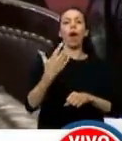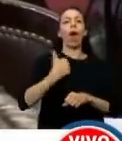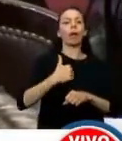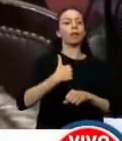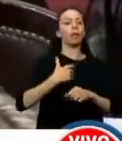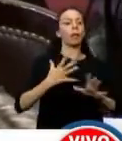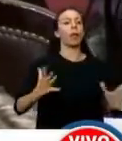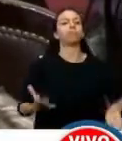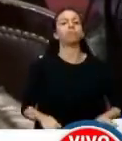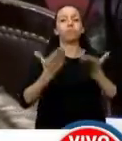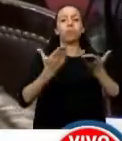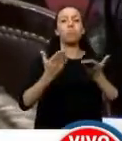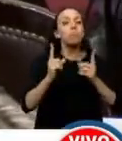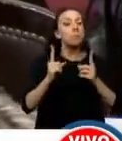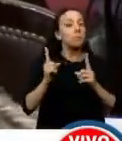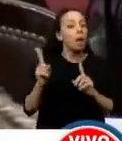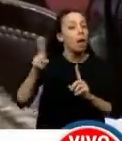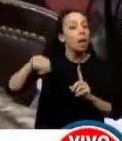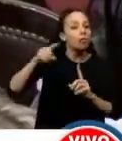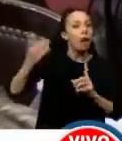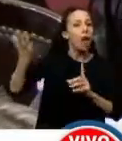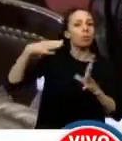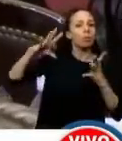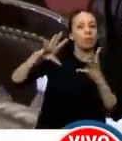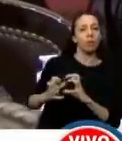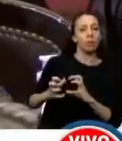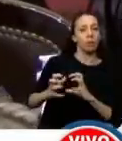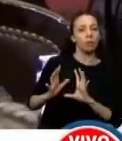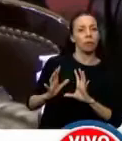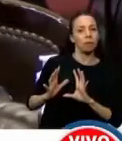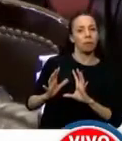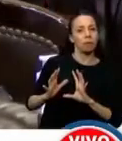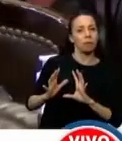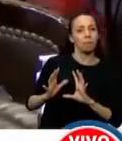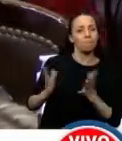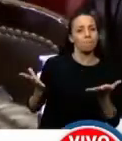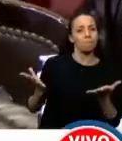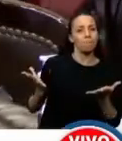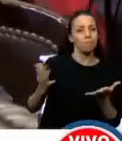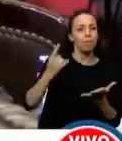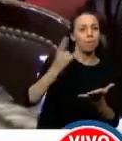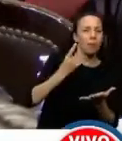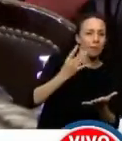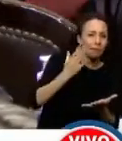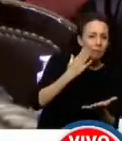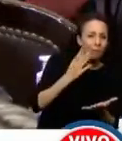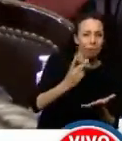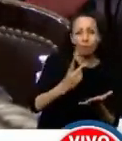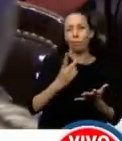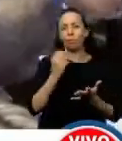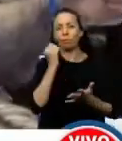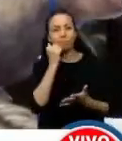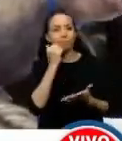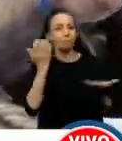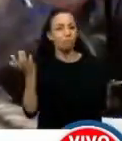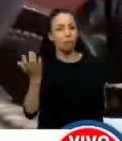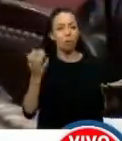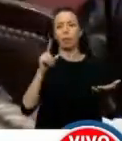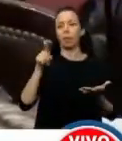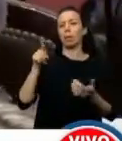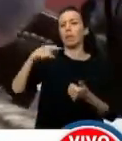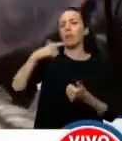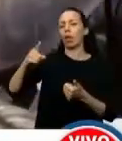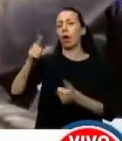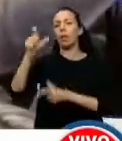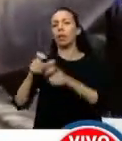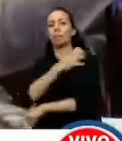después, por otro lado, resaltando lo que decías al principio, yo creo que en general la sociedad argentina, la política, la prensa, además tiene